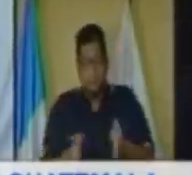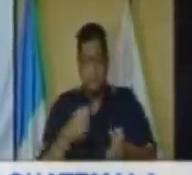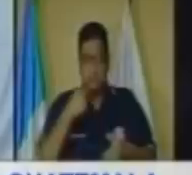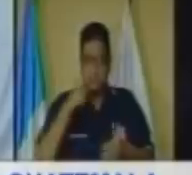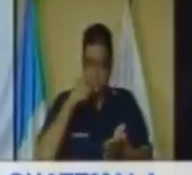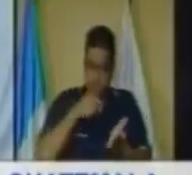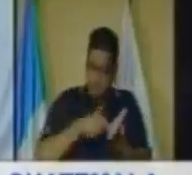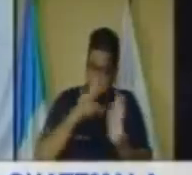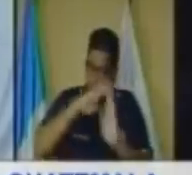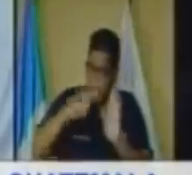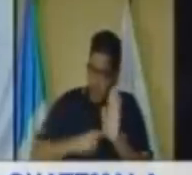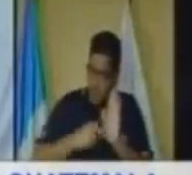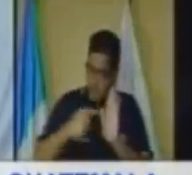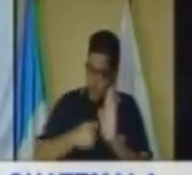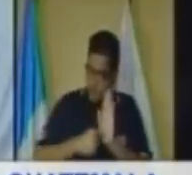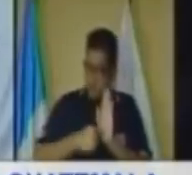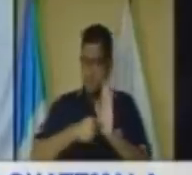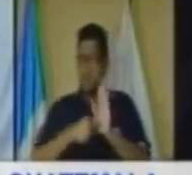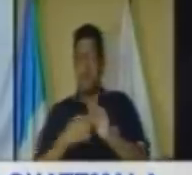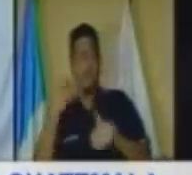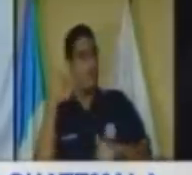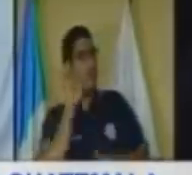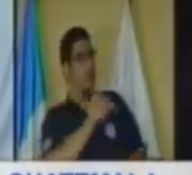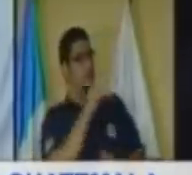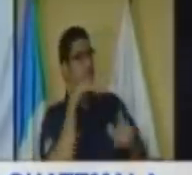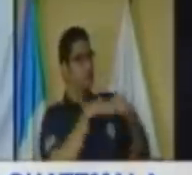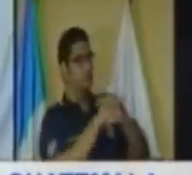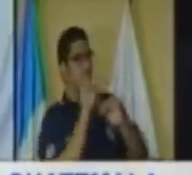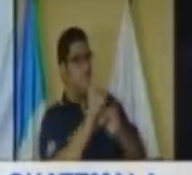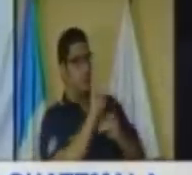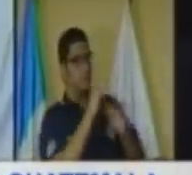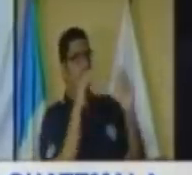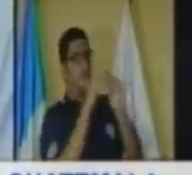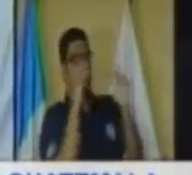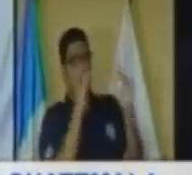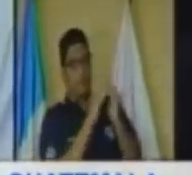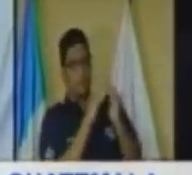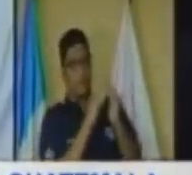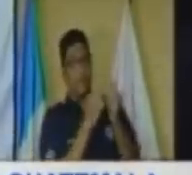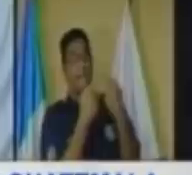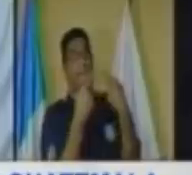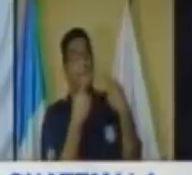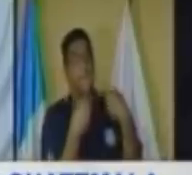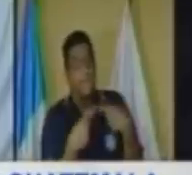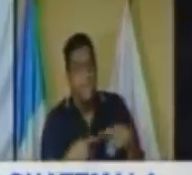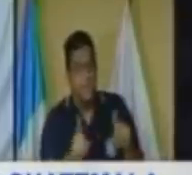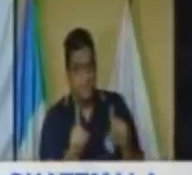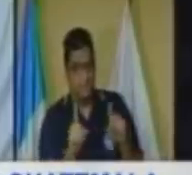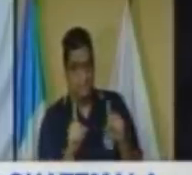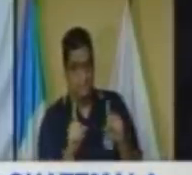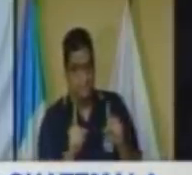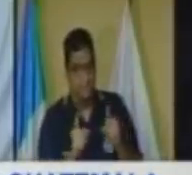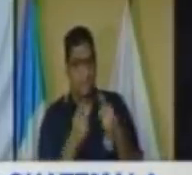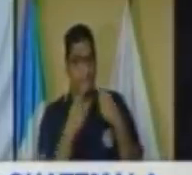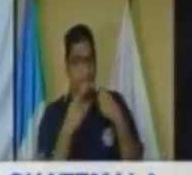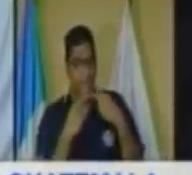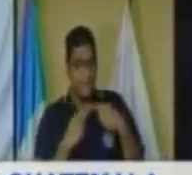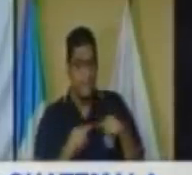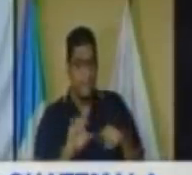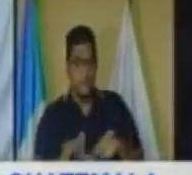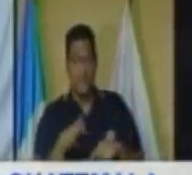Él hasta el día de ayer, del 6 de marzo que vino, hasta el día de ayer presentó síntomas, se le llevó inmediatamente a un centro